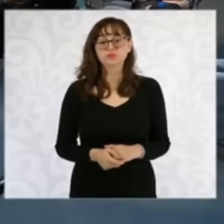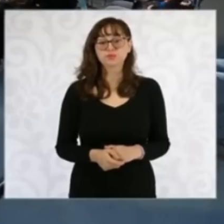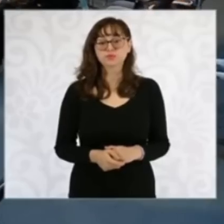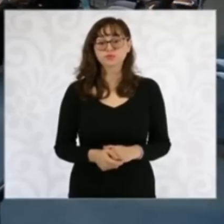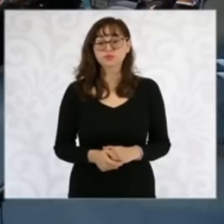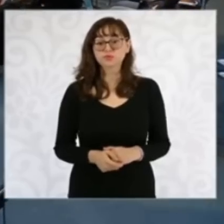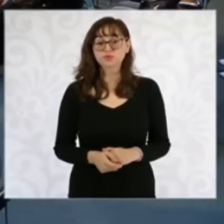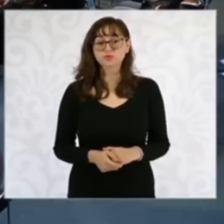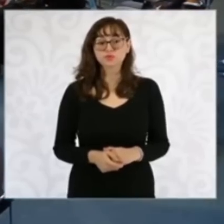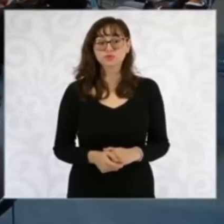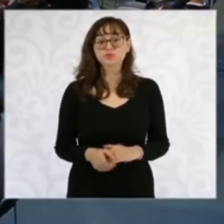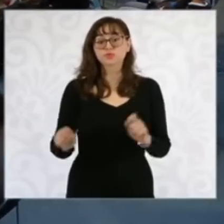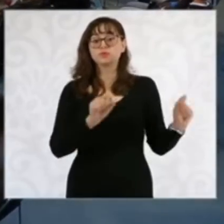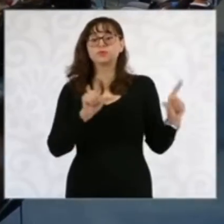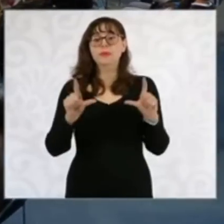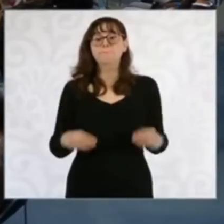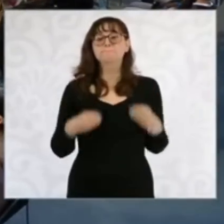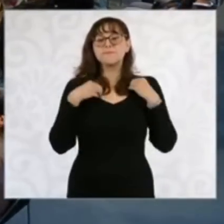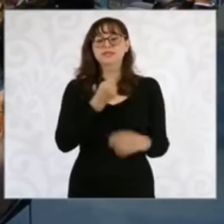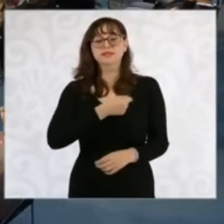Va vida saludable.